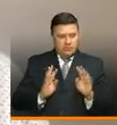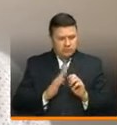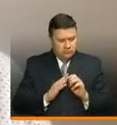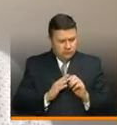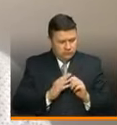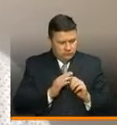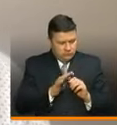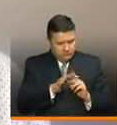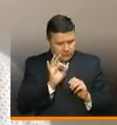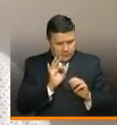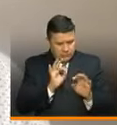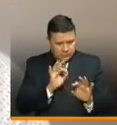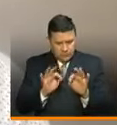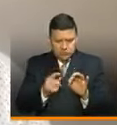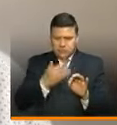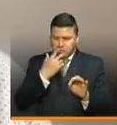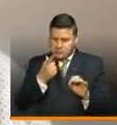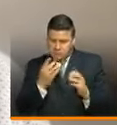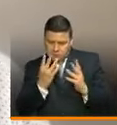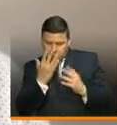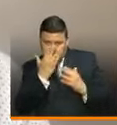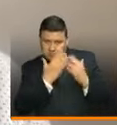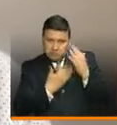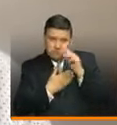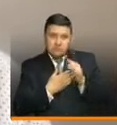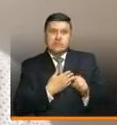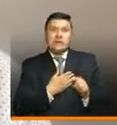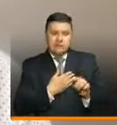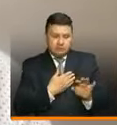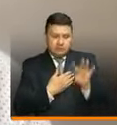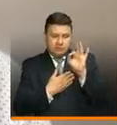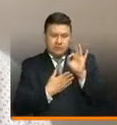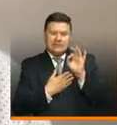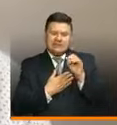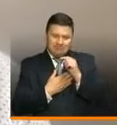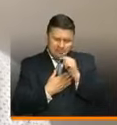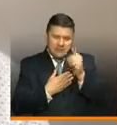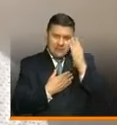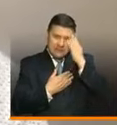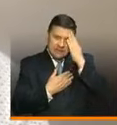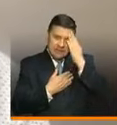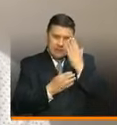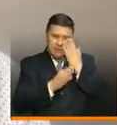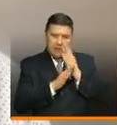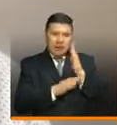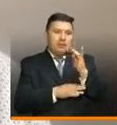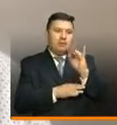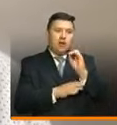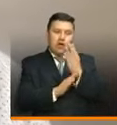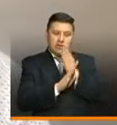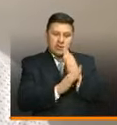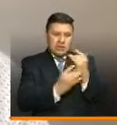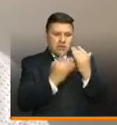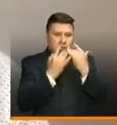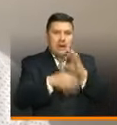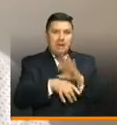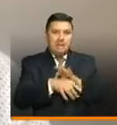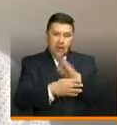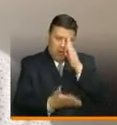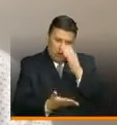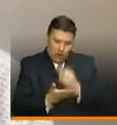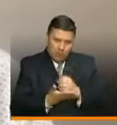distintas especialidades y con distintas ópticas. Y estaba la óptica del que sabe de bioseguridad, y estaba la óptica de los médicos, y estaba